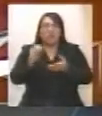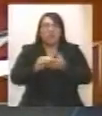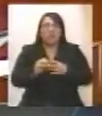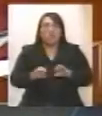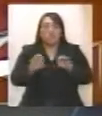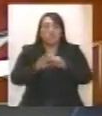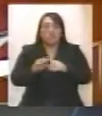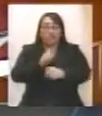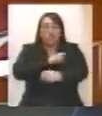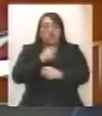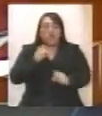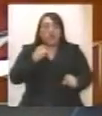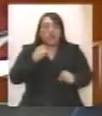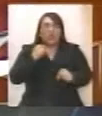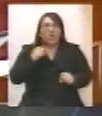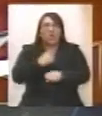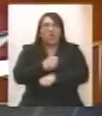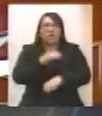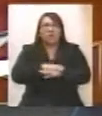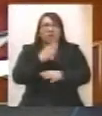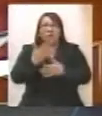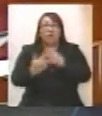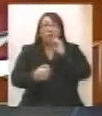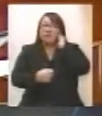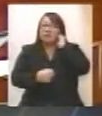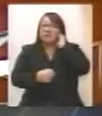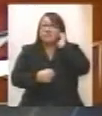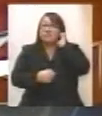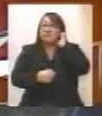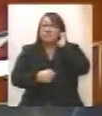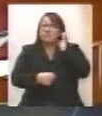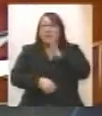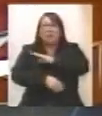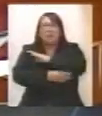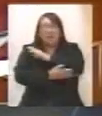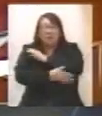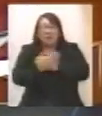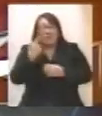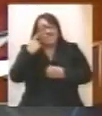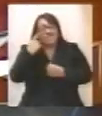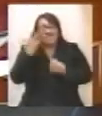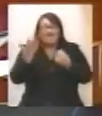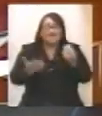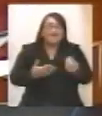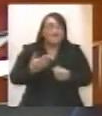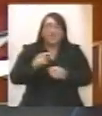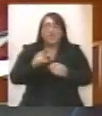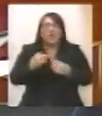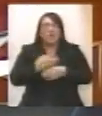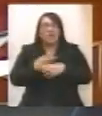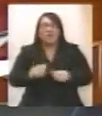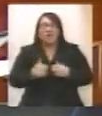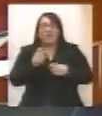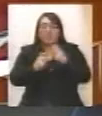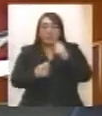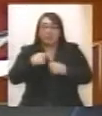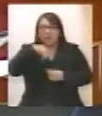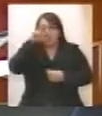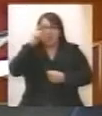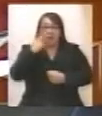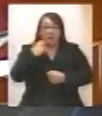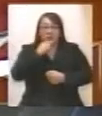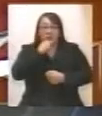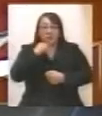mayor esfuerzo en derrotar la pobreza, en continuar con el crecimiento, en fomentar mejores condiciones de vida para los peruanos y